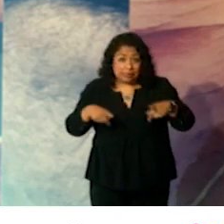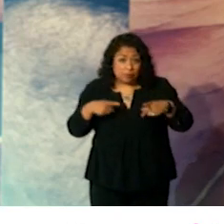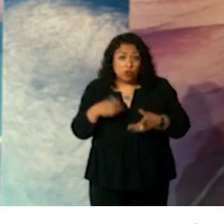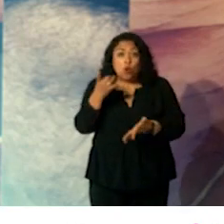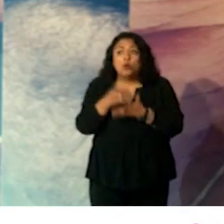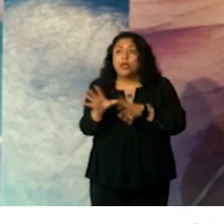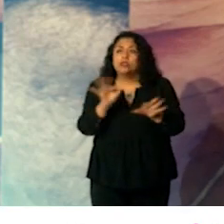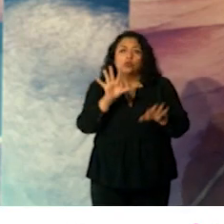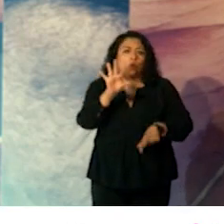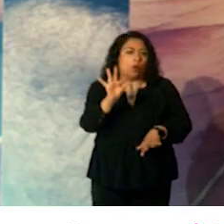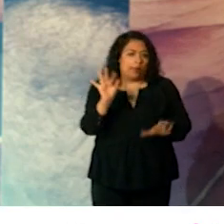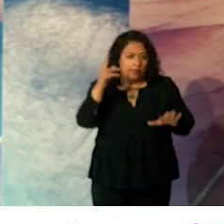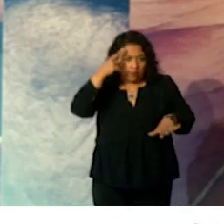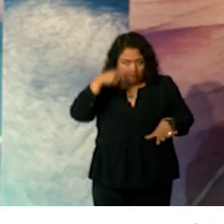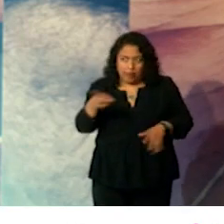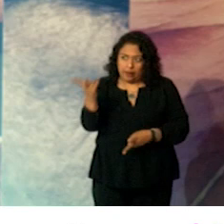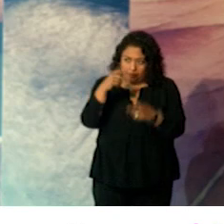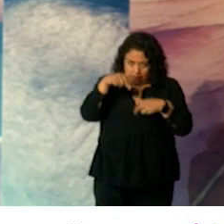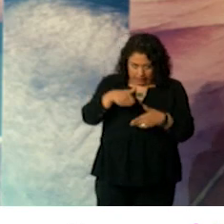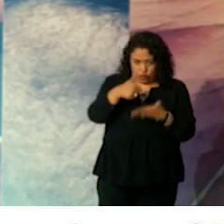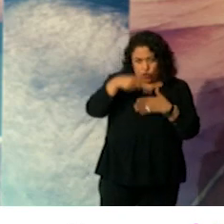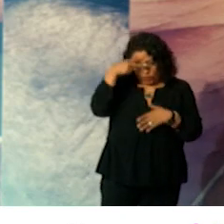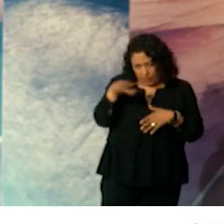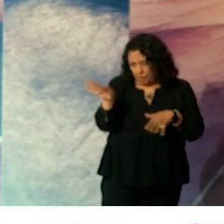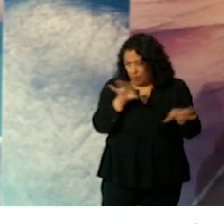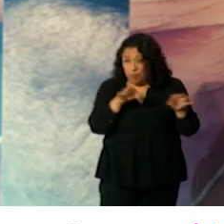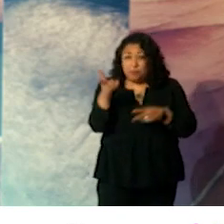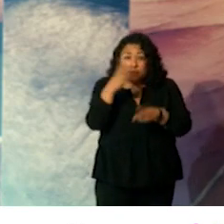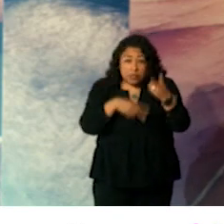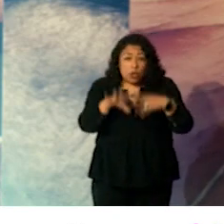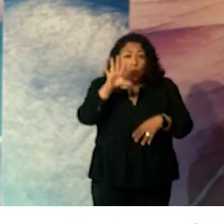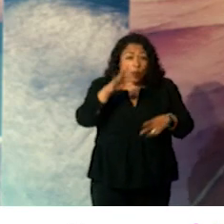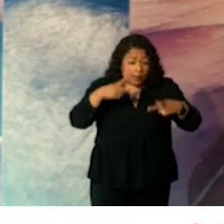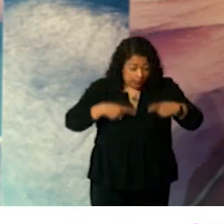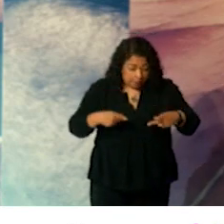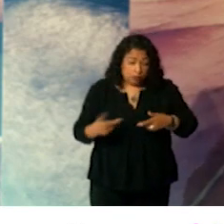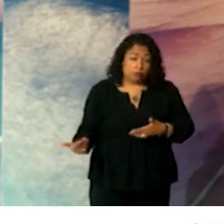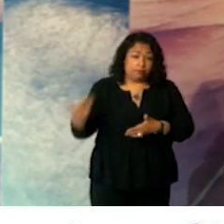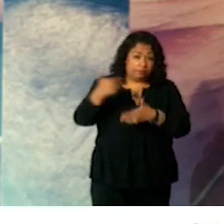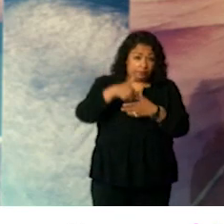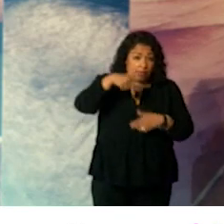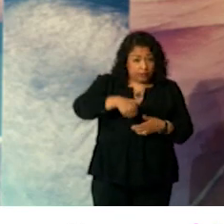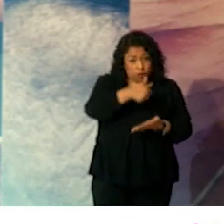solo podíamos escoger 40 para que vinieran a la Ciudad de México. Vinieron esas 40 personas a la Ciudad de